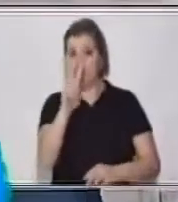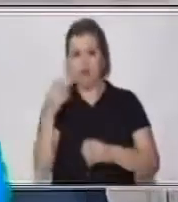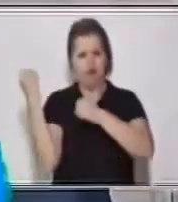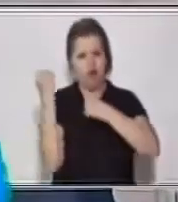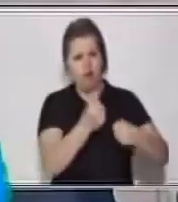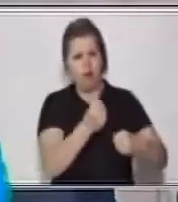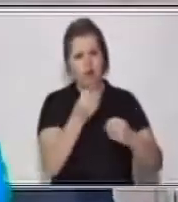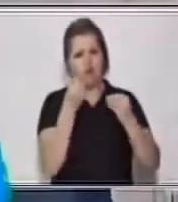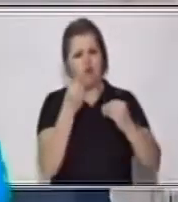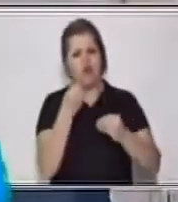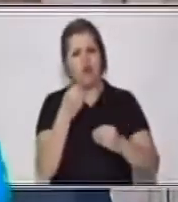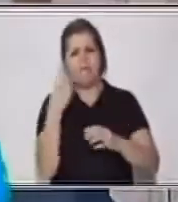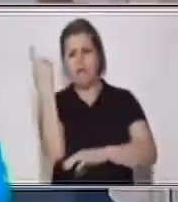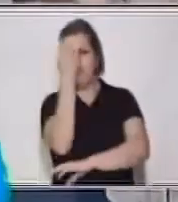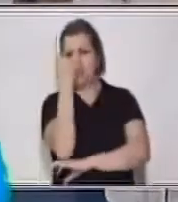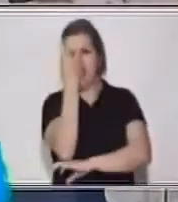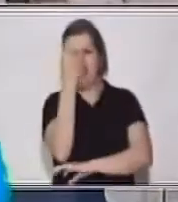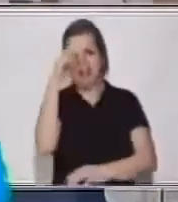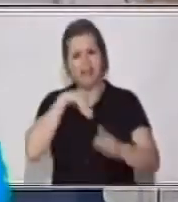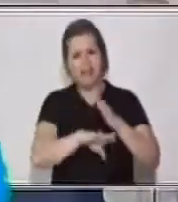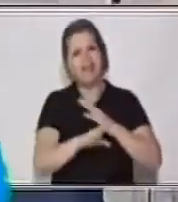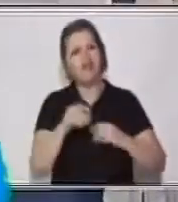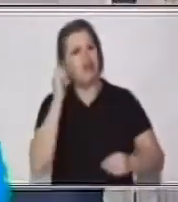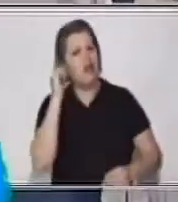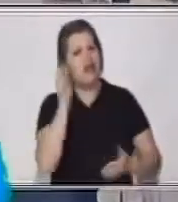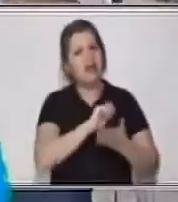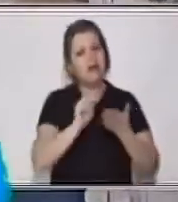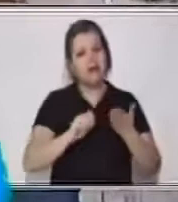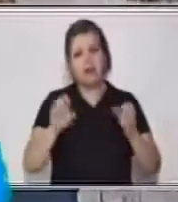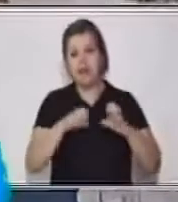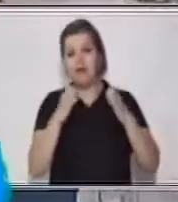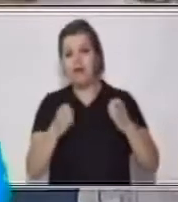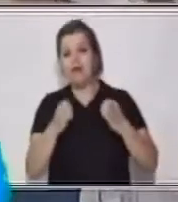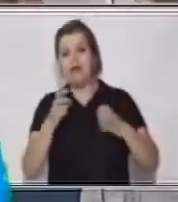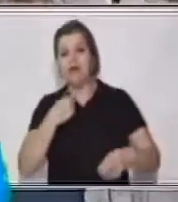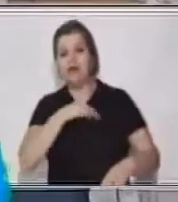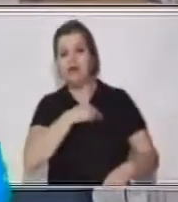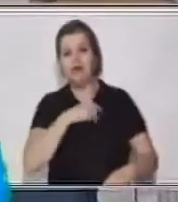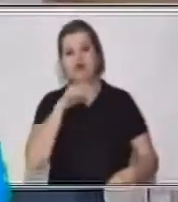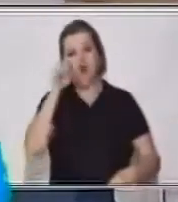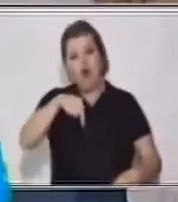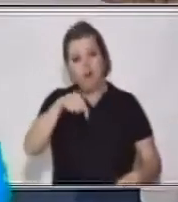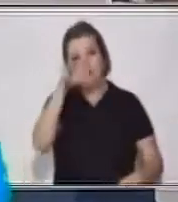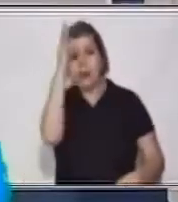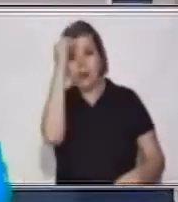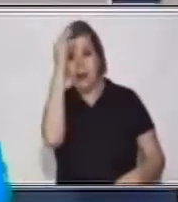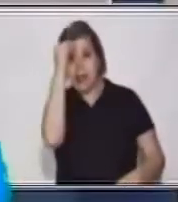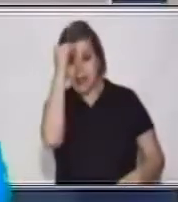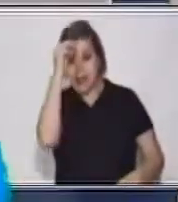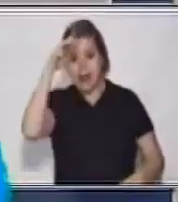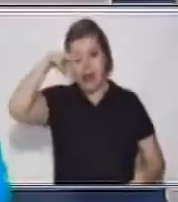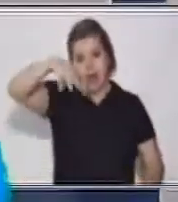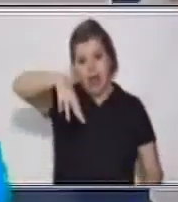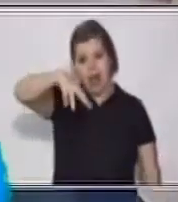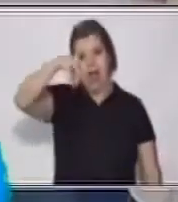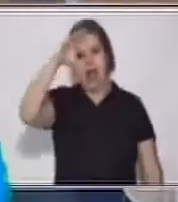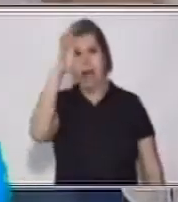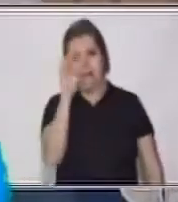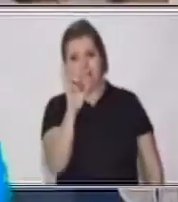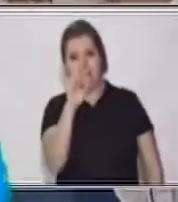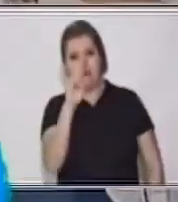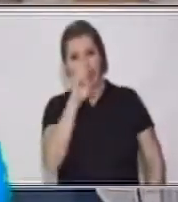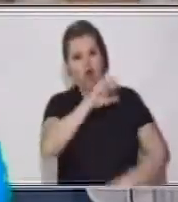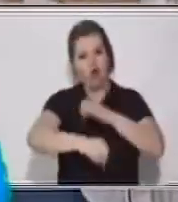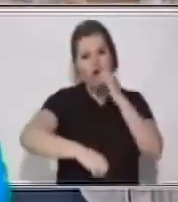de la gramática descriptiva. Por lo mismo nosotros hoy vamos a abarcar lo que es la morfología. También